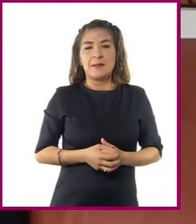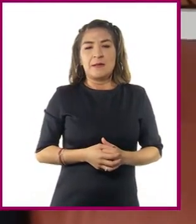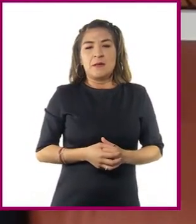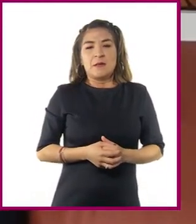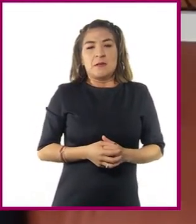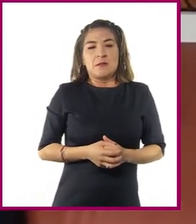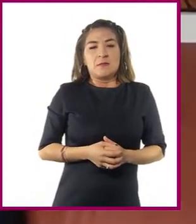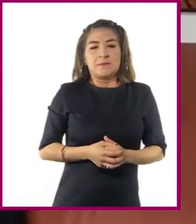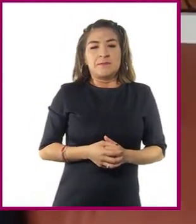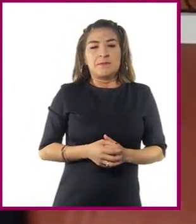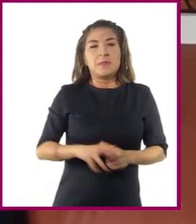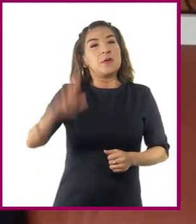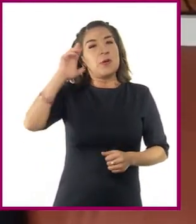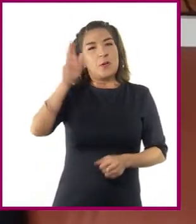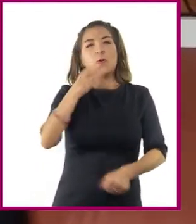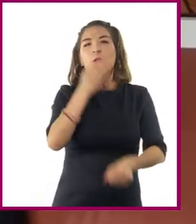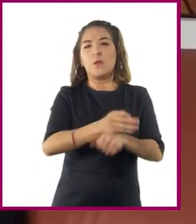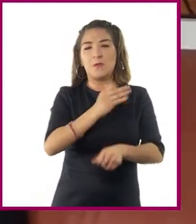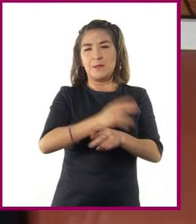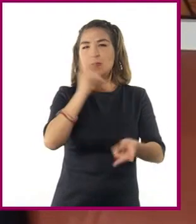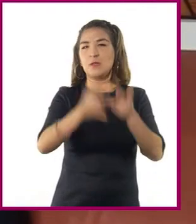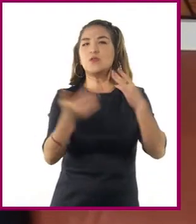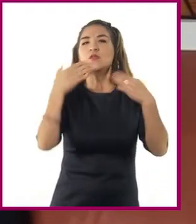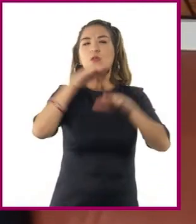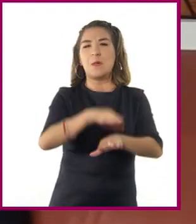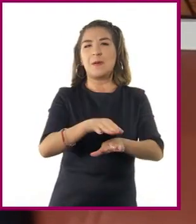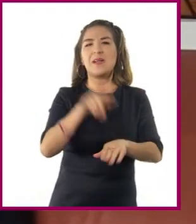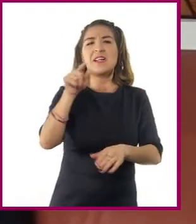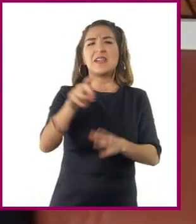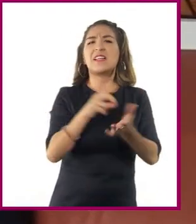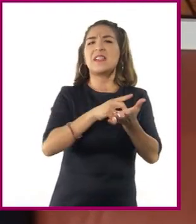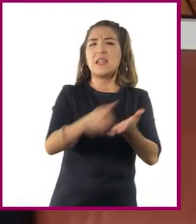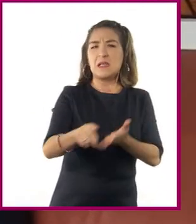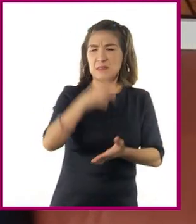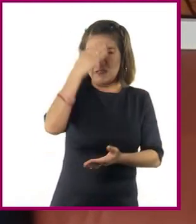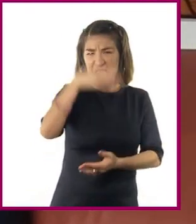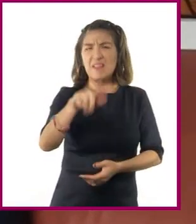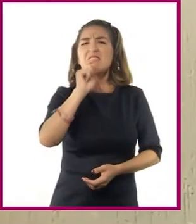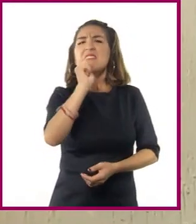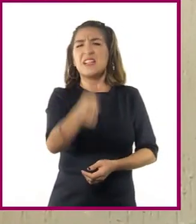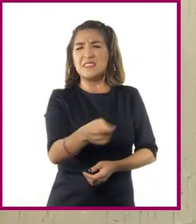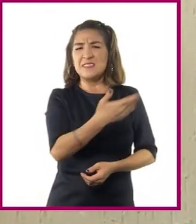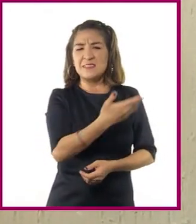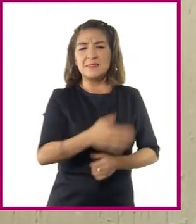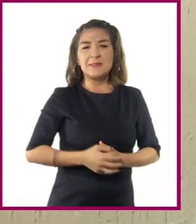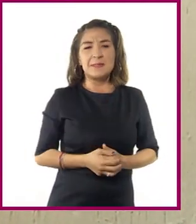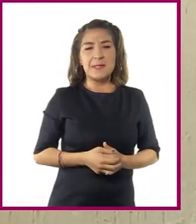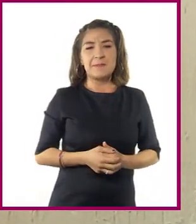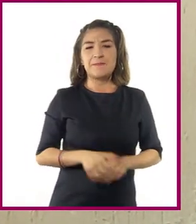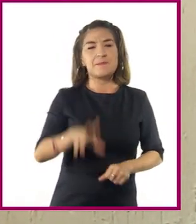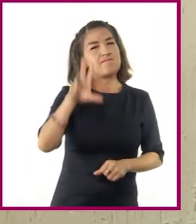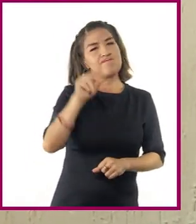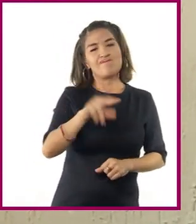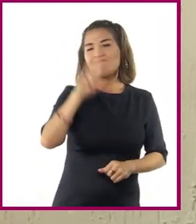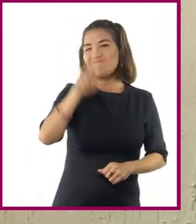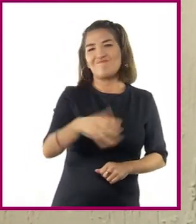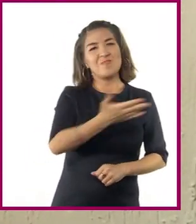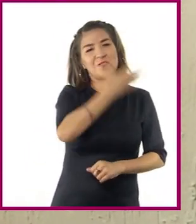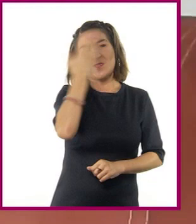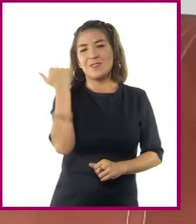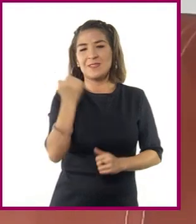Hola, hoy vamos a hablar sobre el Estado de Derecho. ¿Tú sabes qué es el Estado de Derecho? No, la verdad no